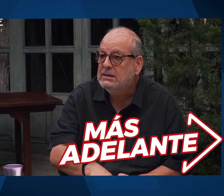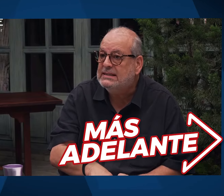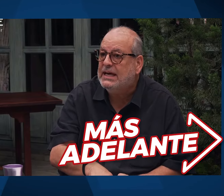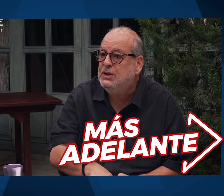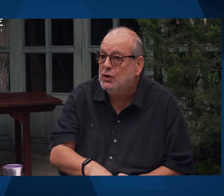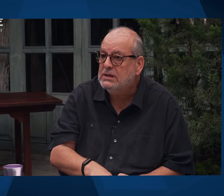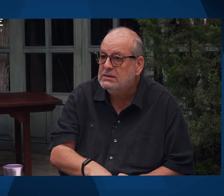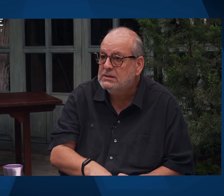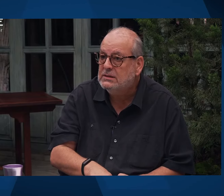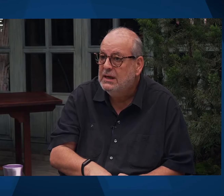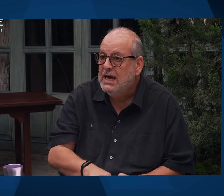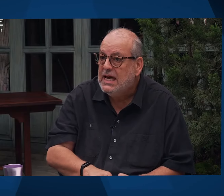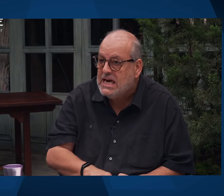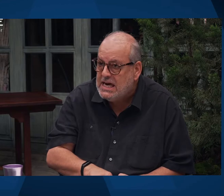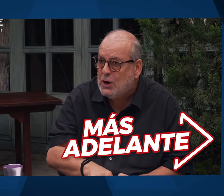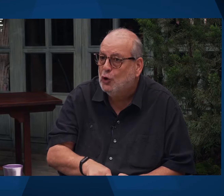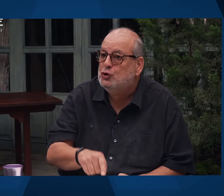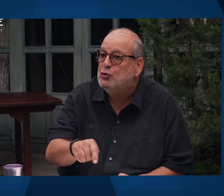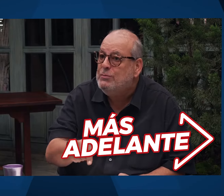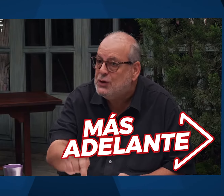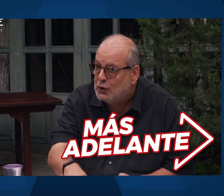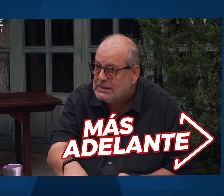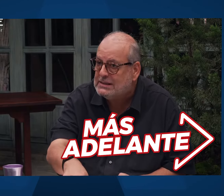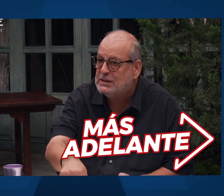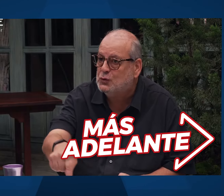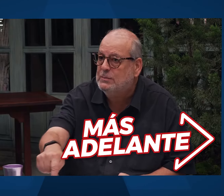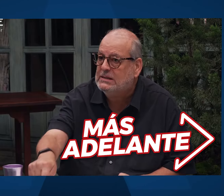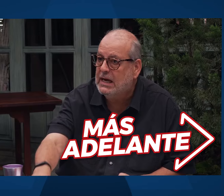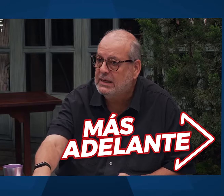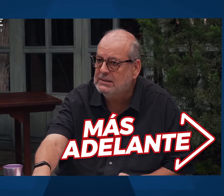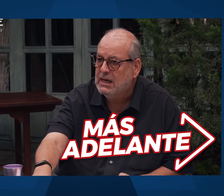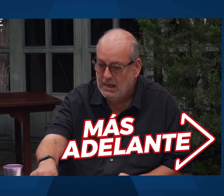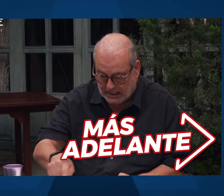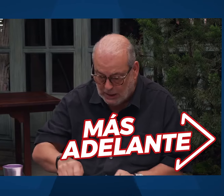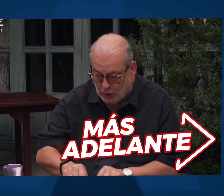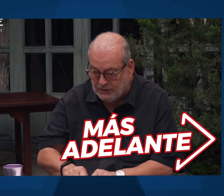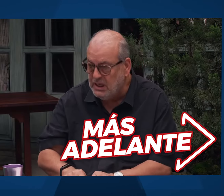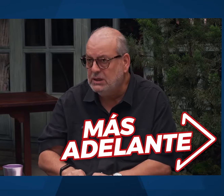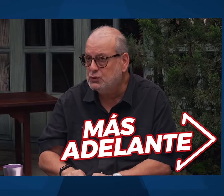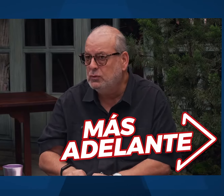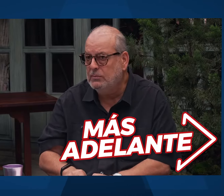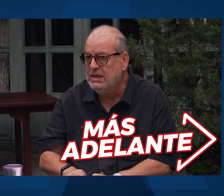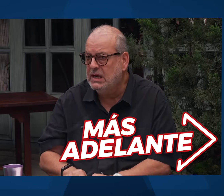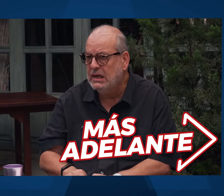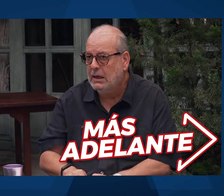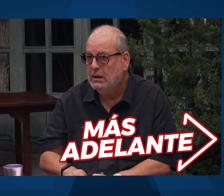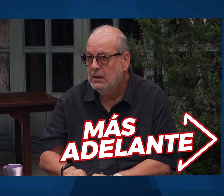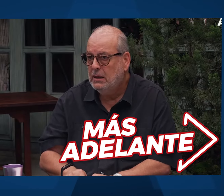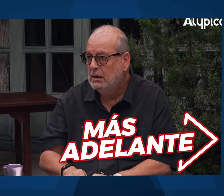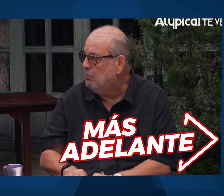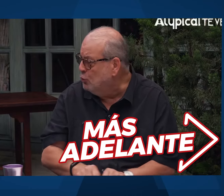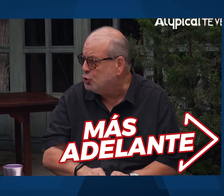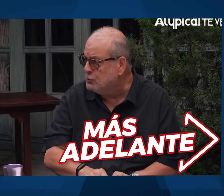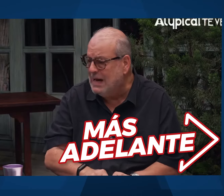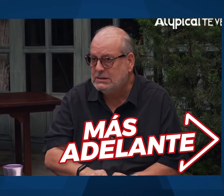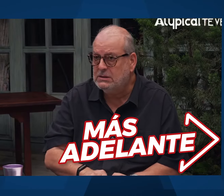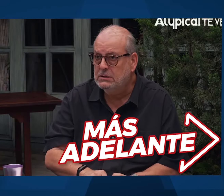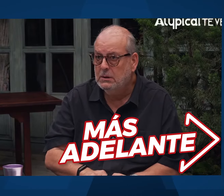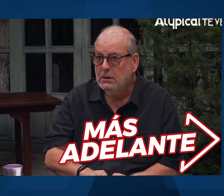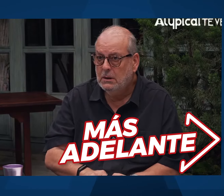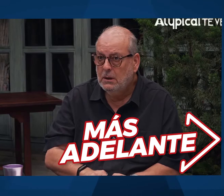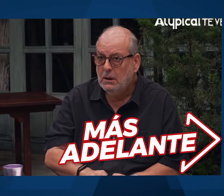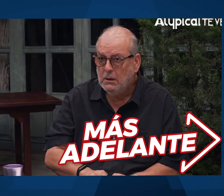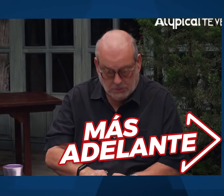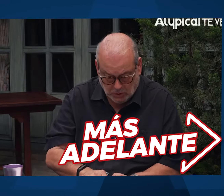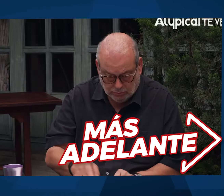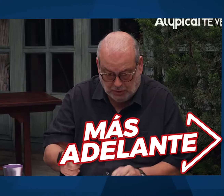más seguidores y consumidores de sus mensajes Que que lo él. que tiene su mañanera. Claro, Muchos esa es una más. muy